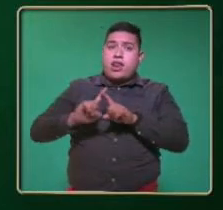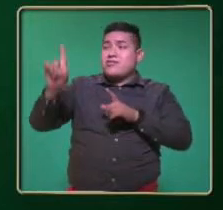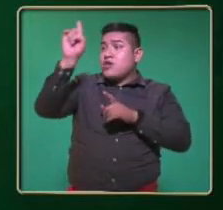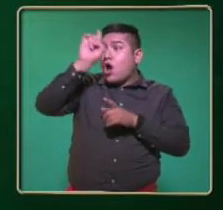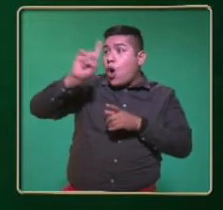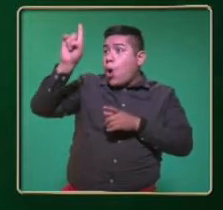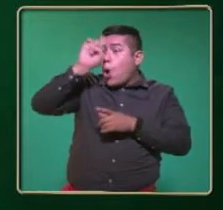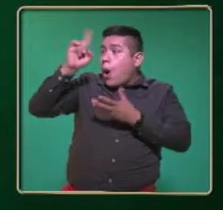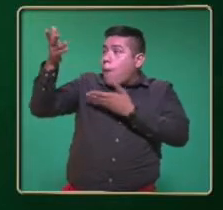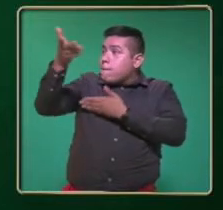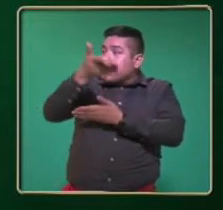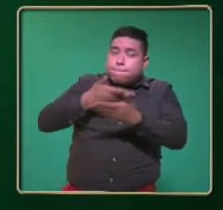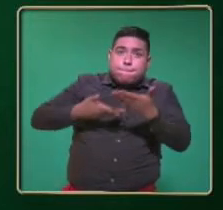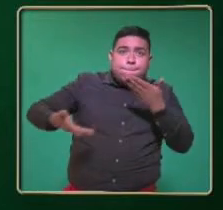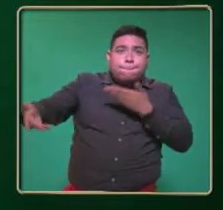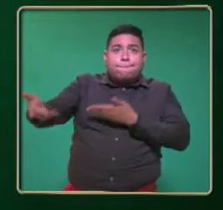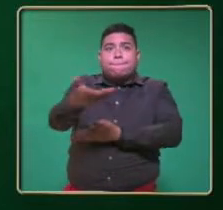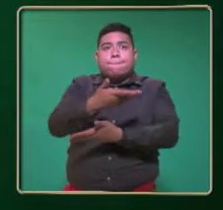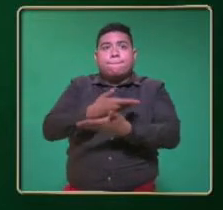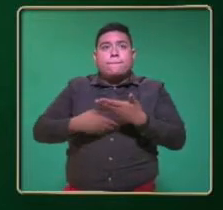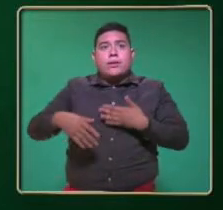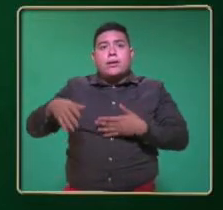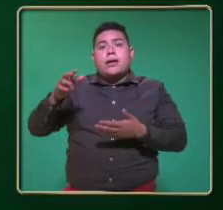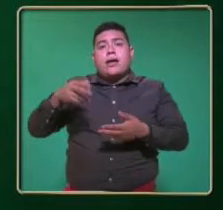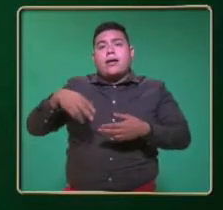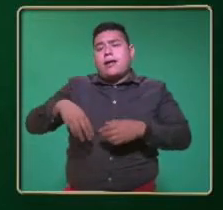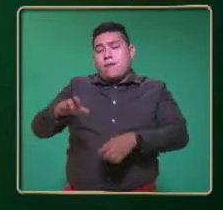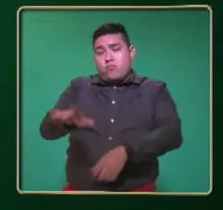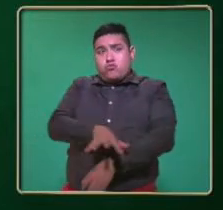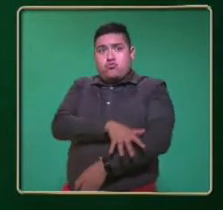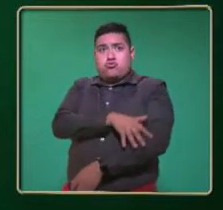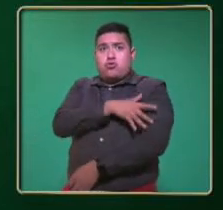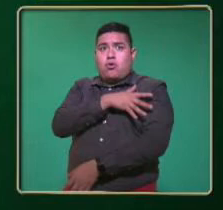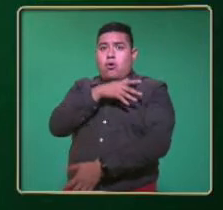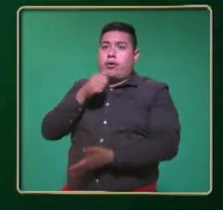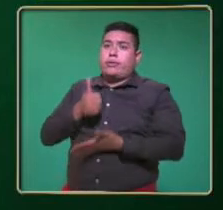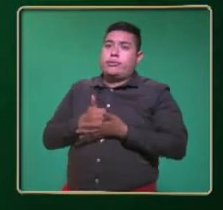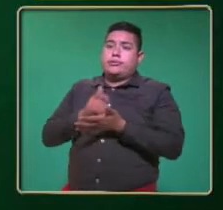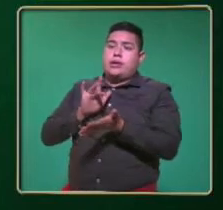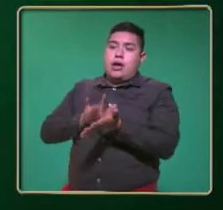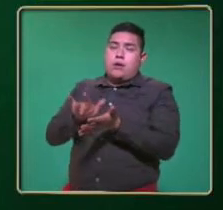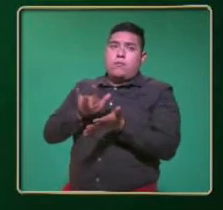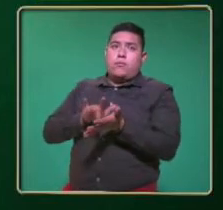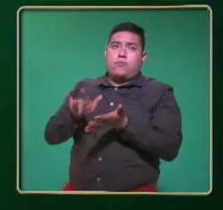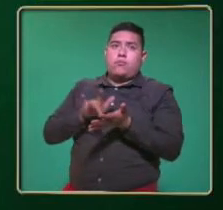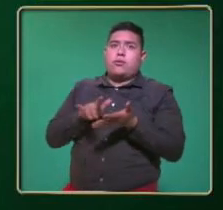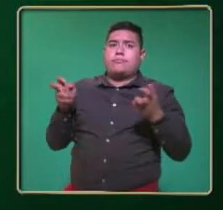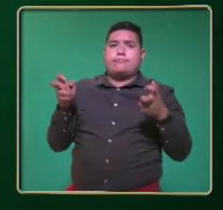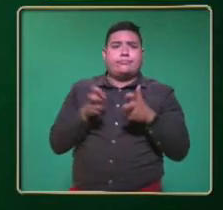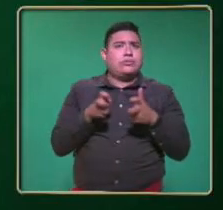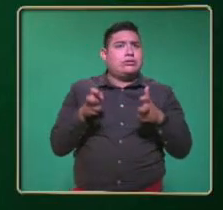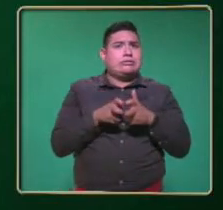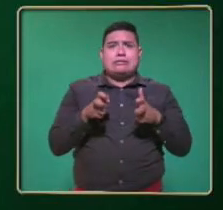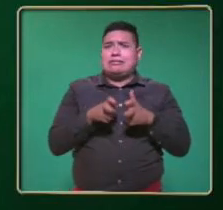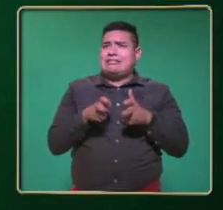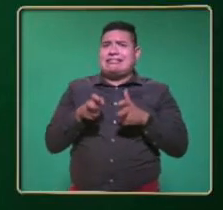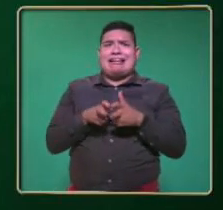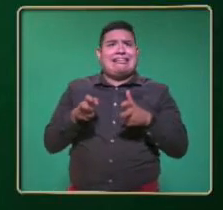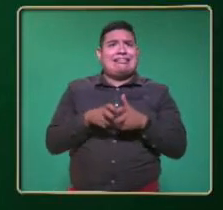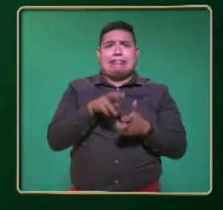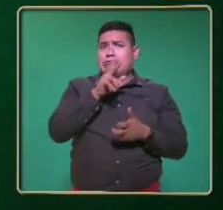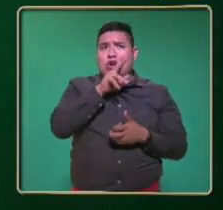consejos prácticos y apoyo a nivel emocional. No queremos que usted se esté estresando ni que usted se